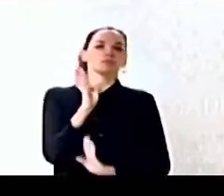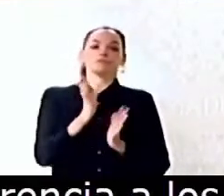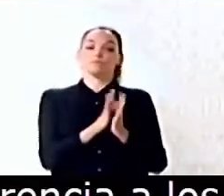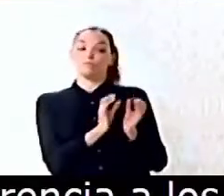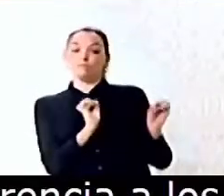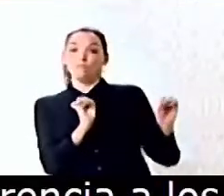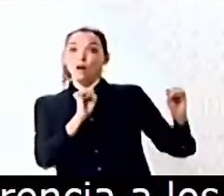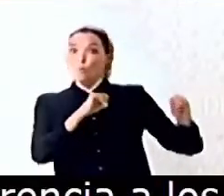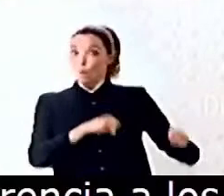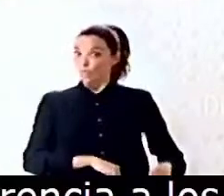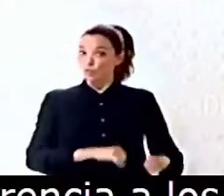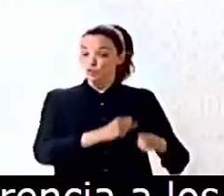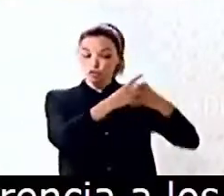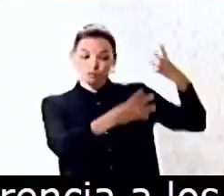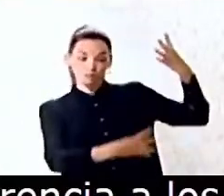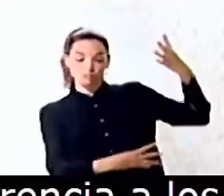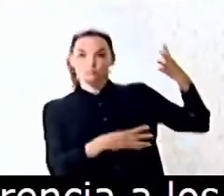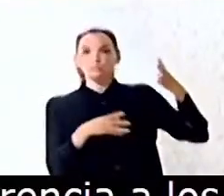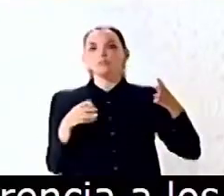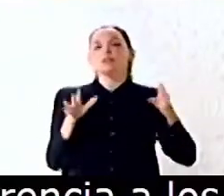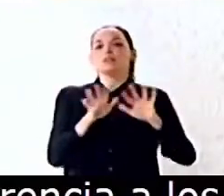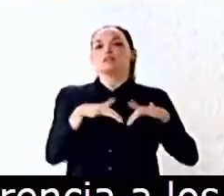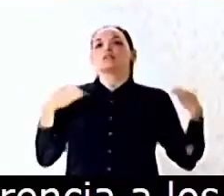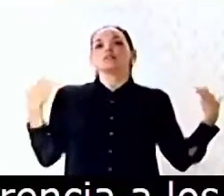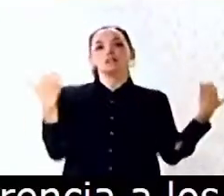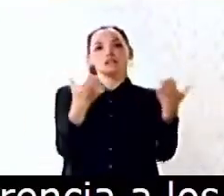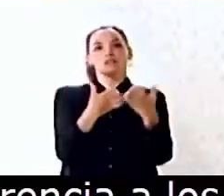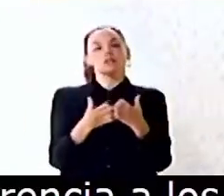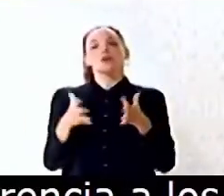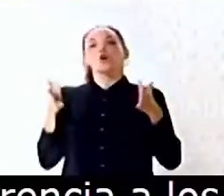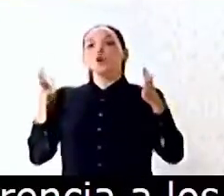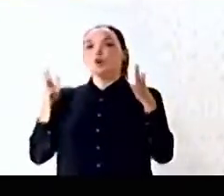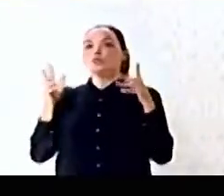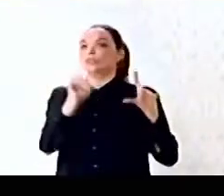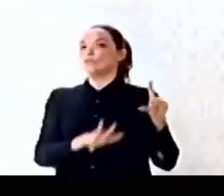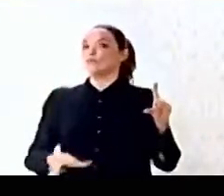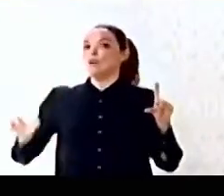en el Pleno del Consejo Interterritorial del Sistema Nacional de Salud.